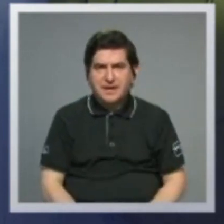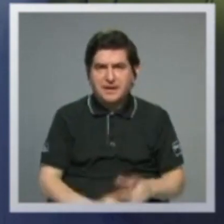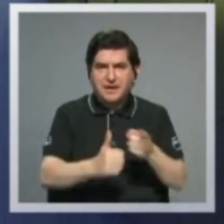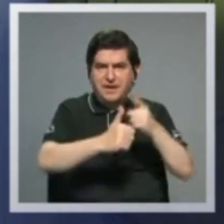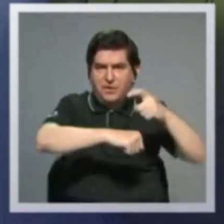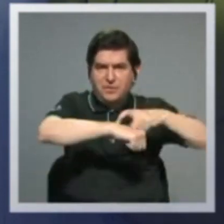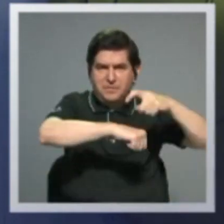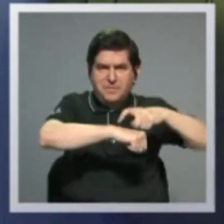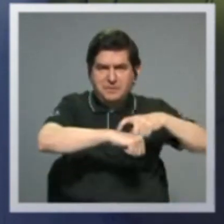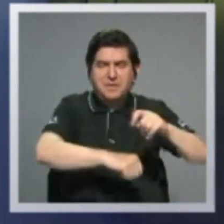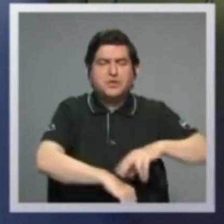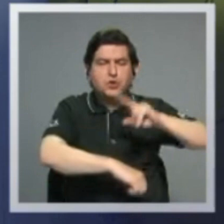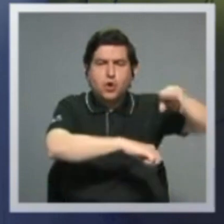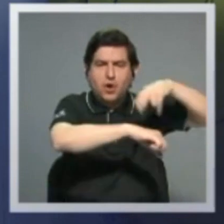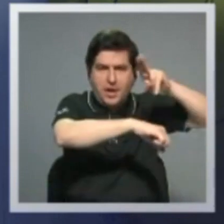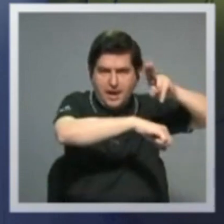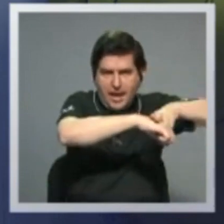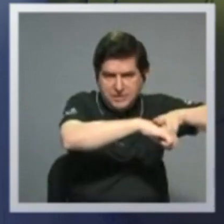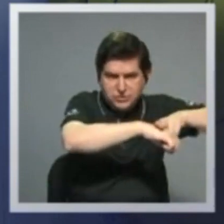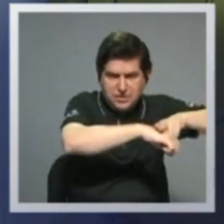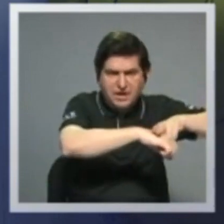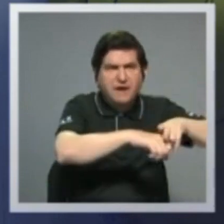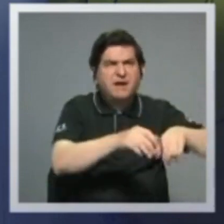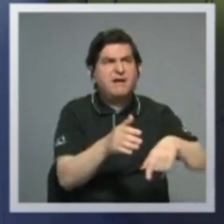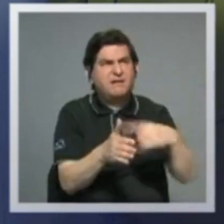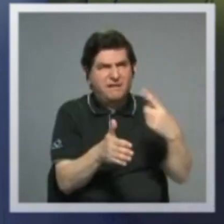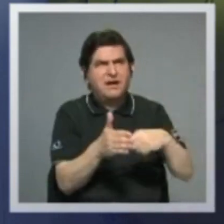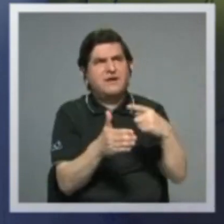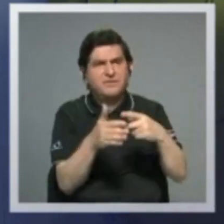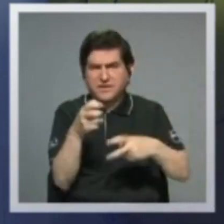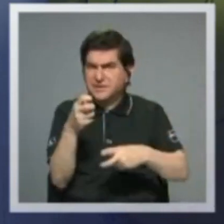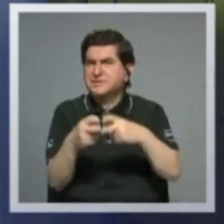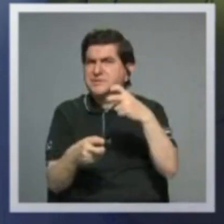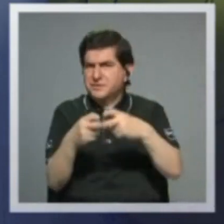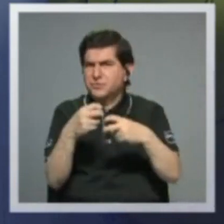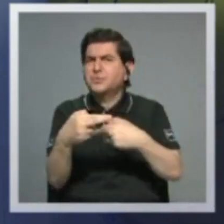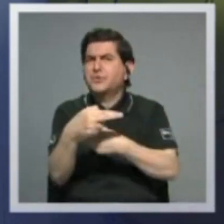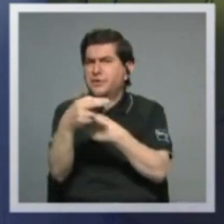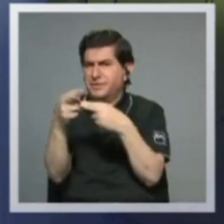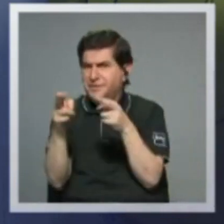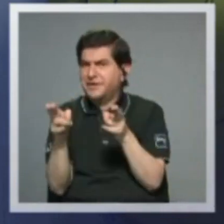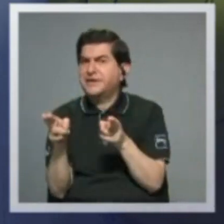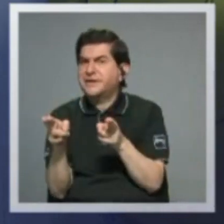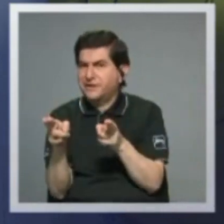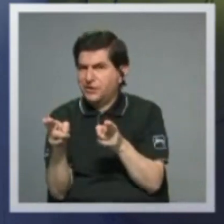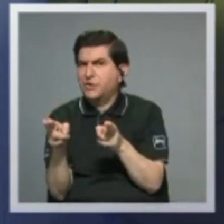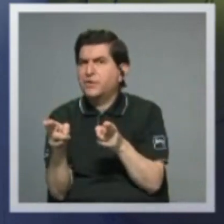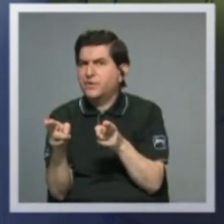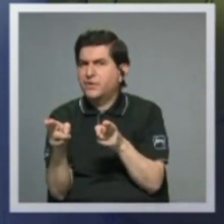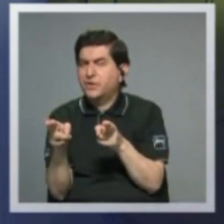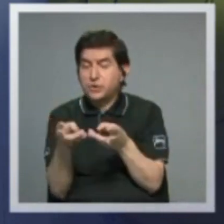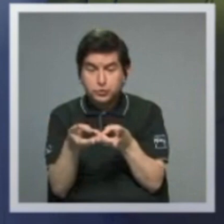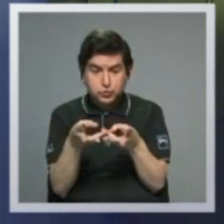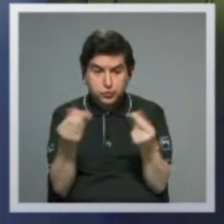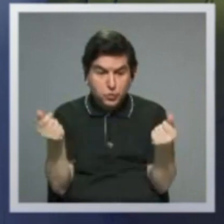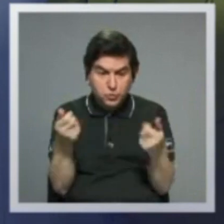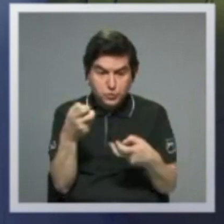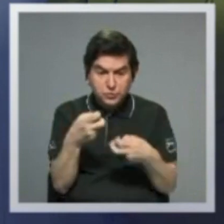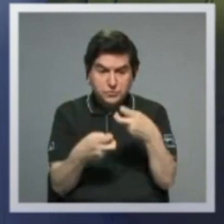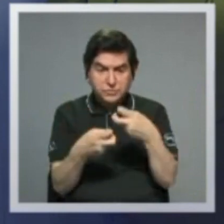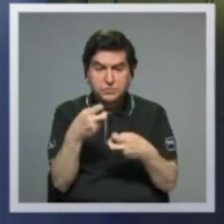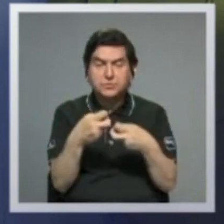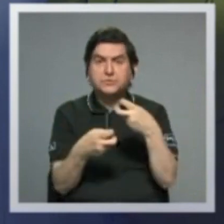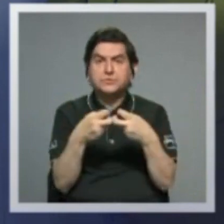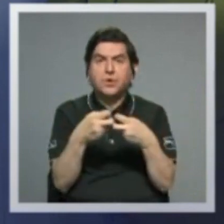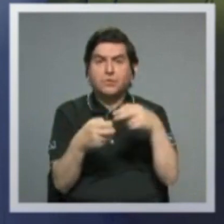inicialmente con un carácter nacional son muchas veces problemas regionales, y que la solución de estos problemas, en